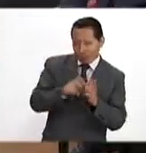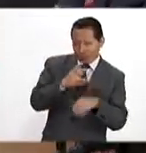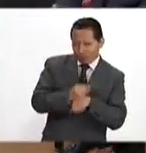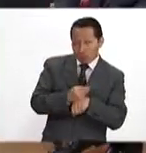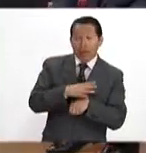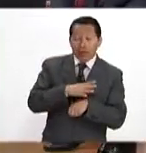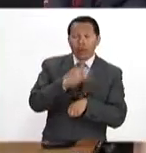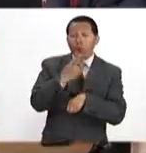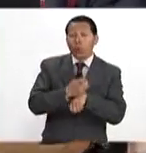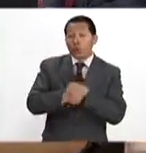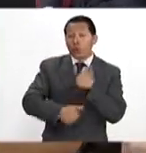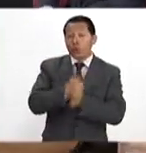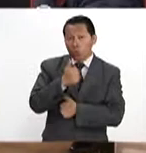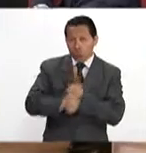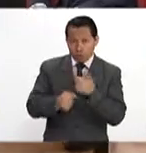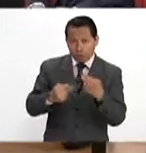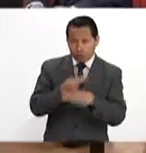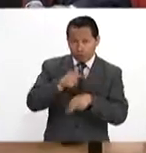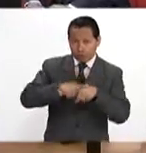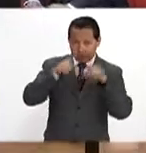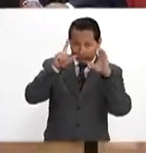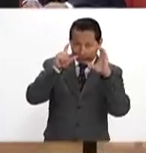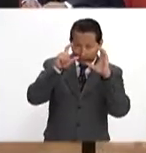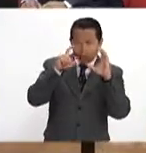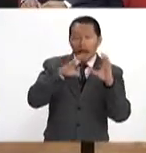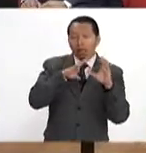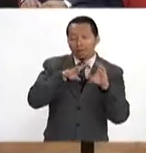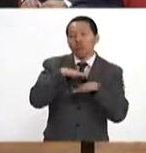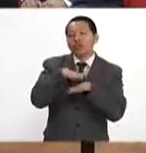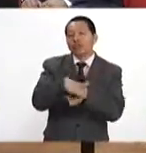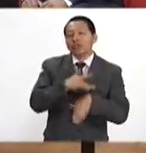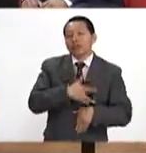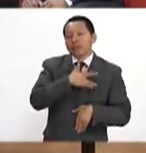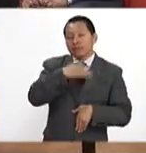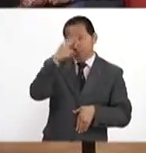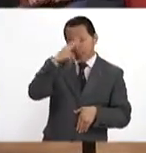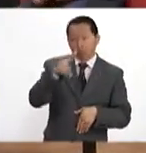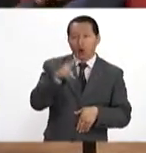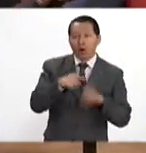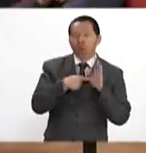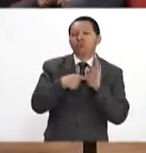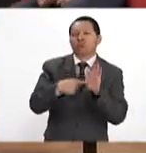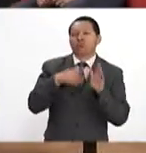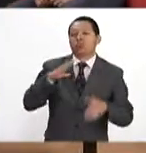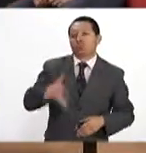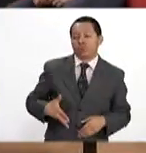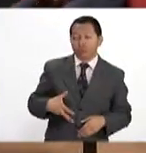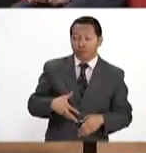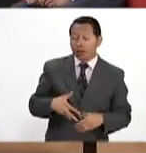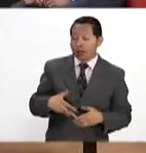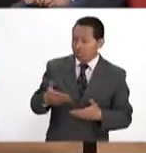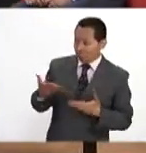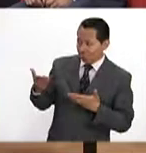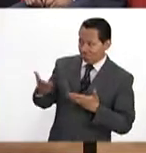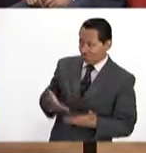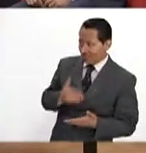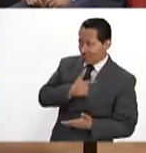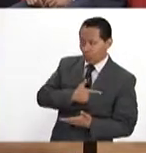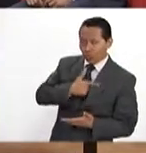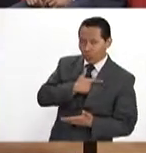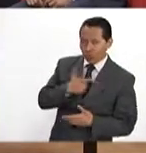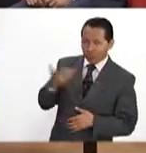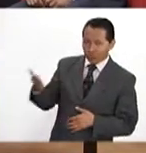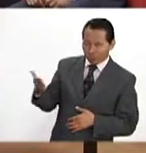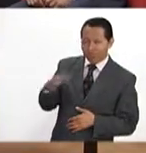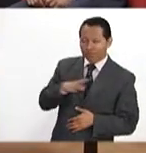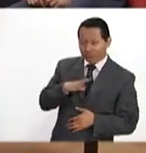4º Concurso Nacional de Fotografía Sentimientos de México, Expresión de Orgullo. Y pues es un gusto que esté usted